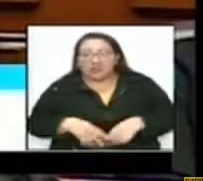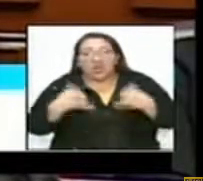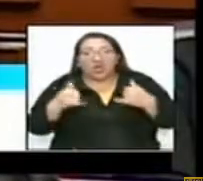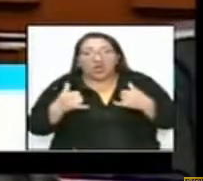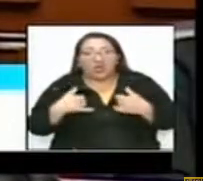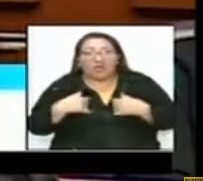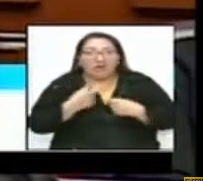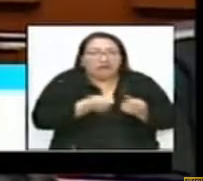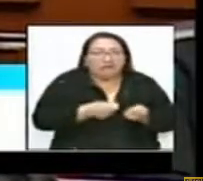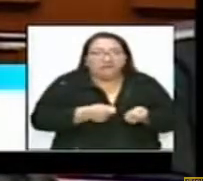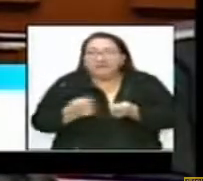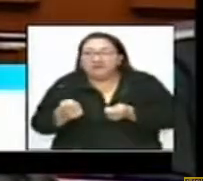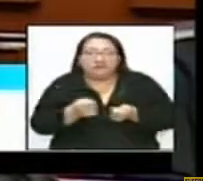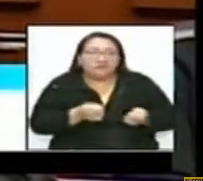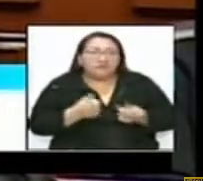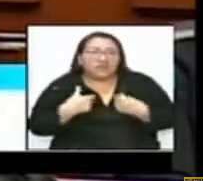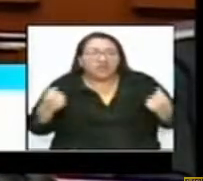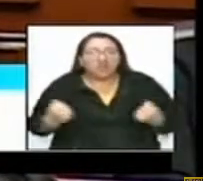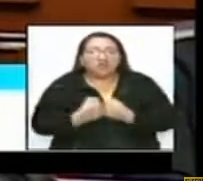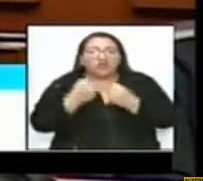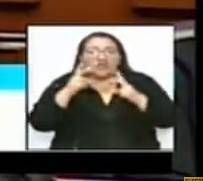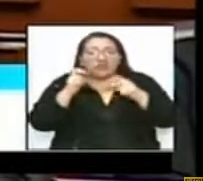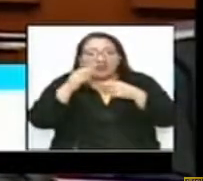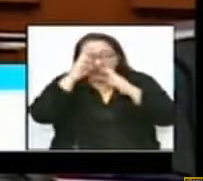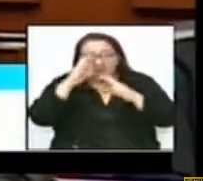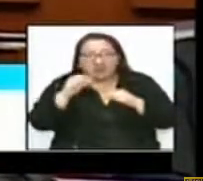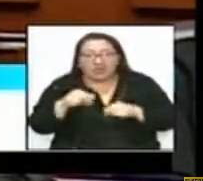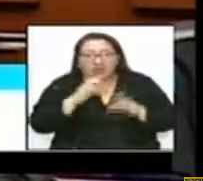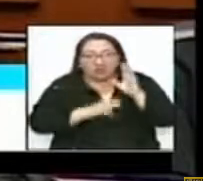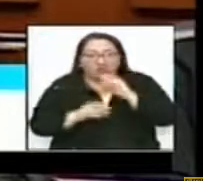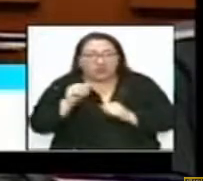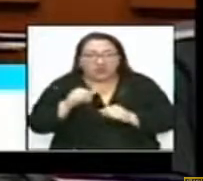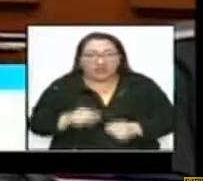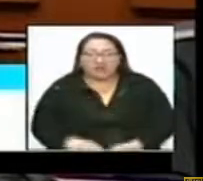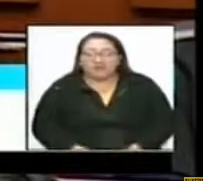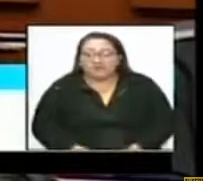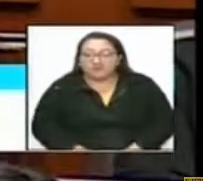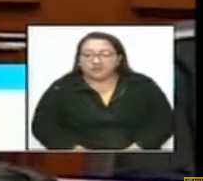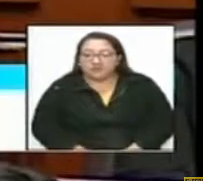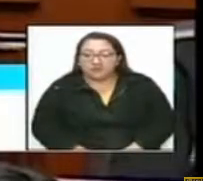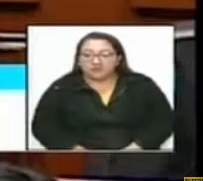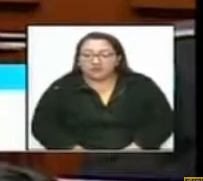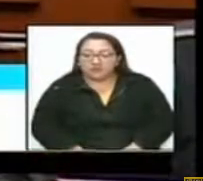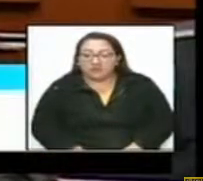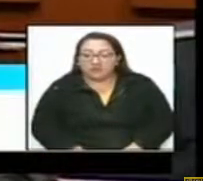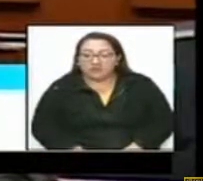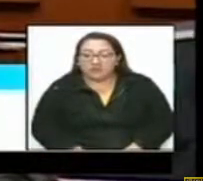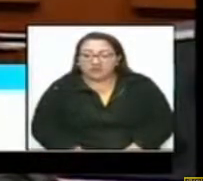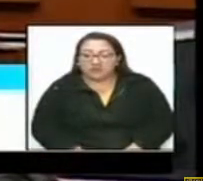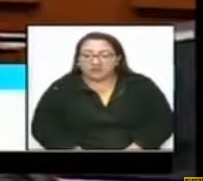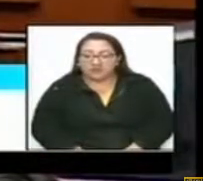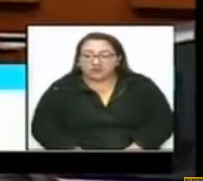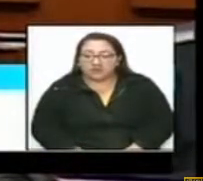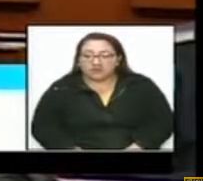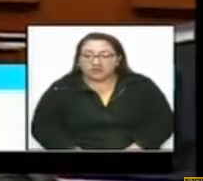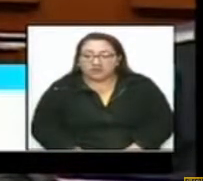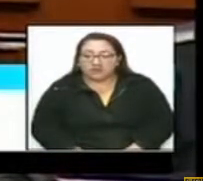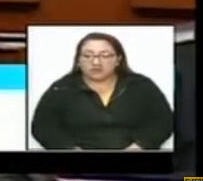sicario para poder afectar el sistema democrático que es lo que se está buscando acá que el sistema democrático se caiga